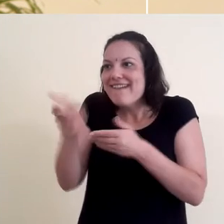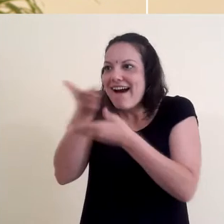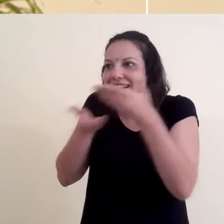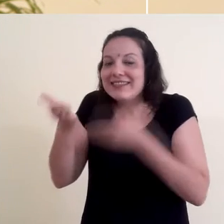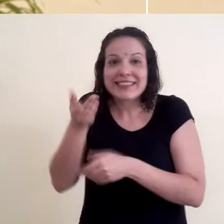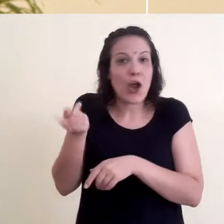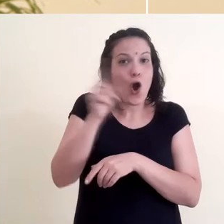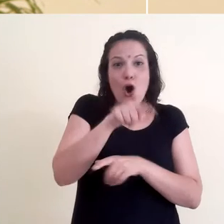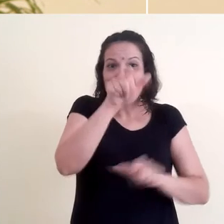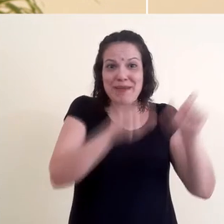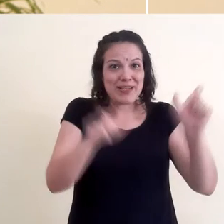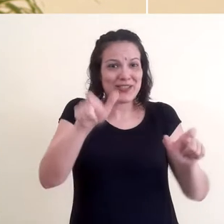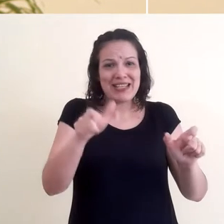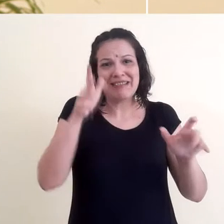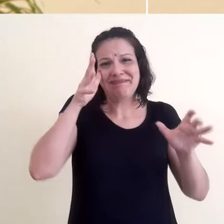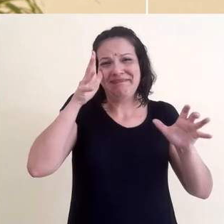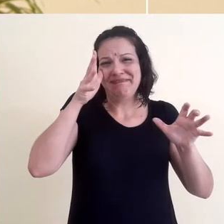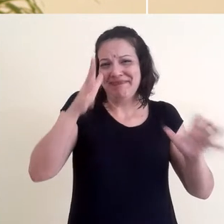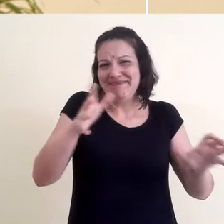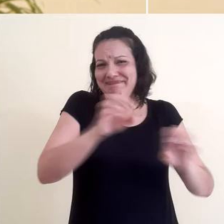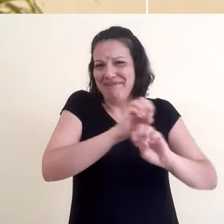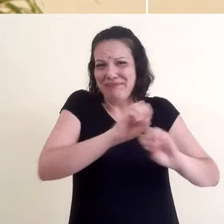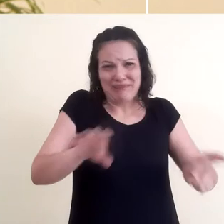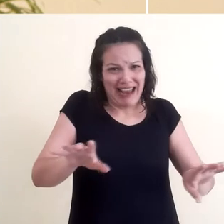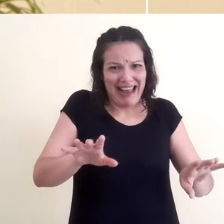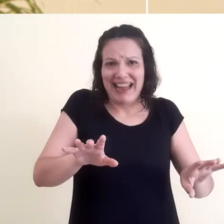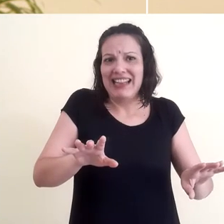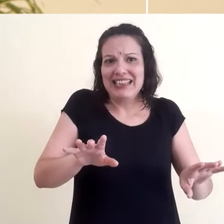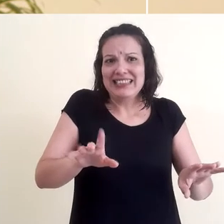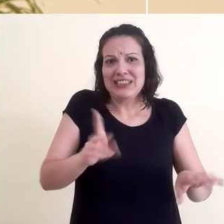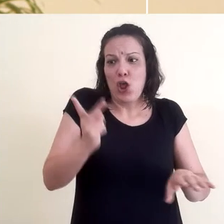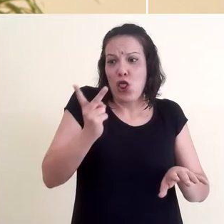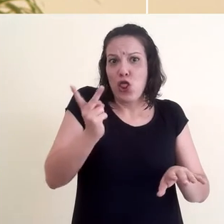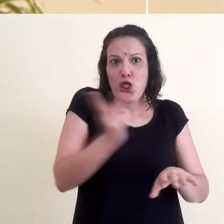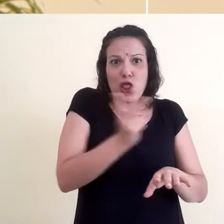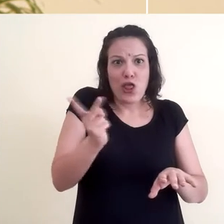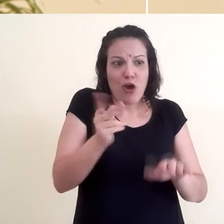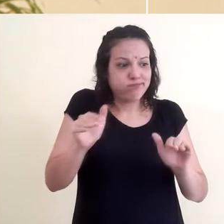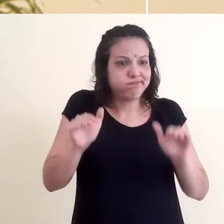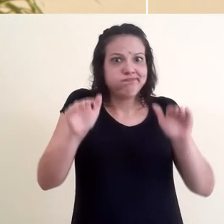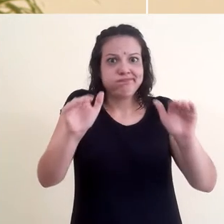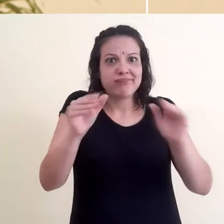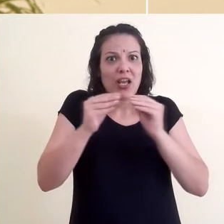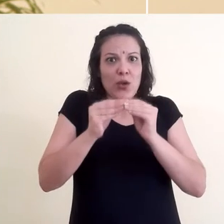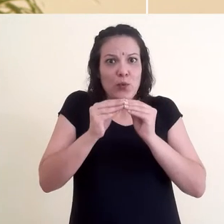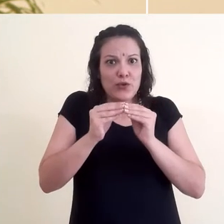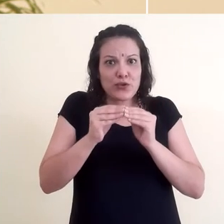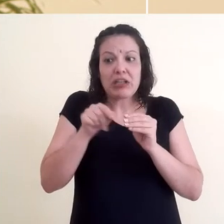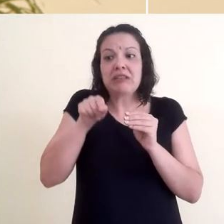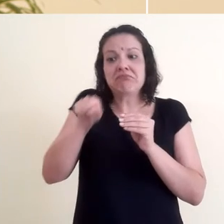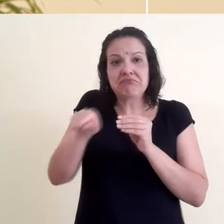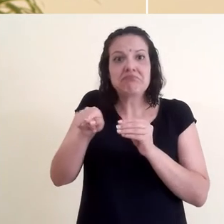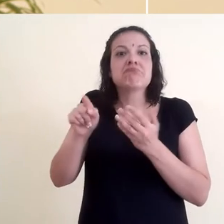fue catastrófica. Entonces, en esos dos escenarios, en uno las pérdidas,